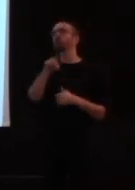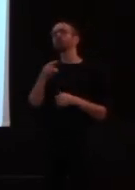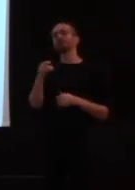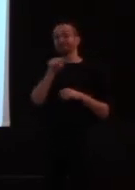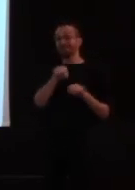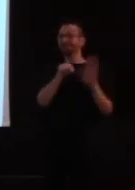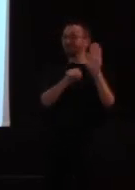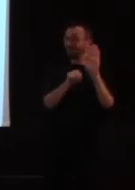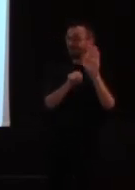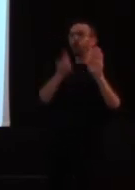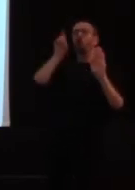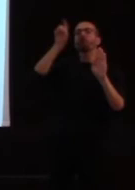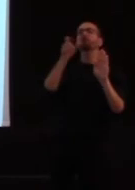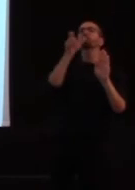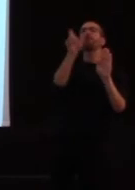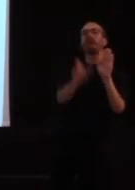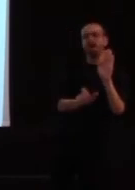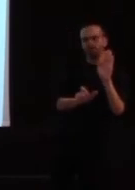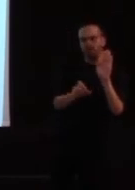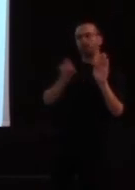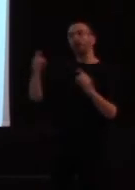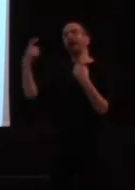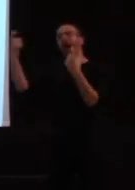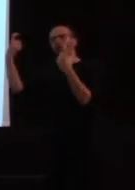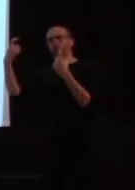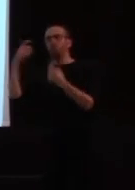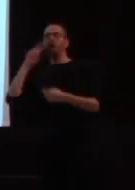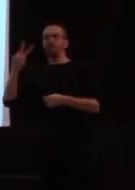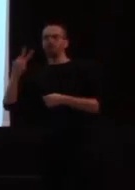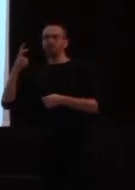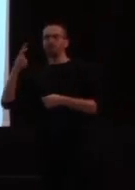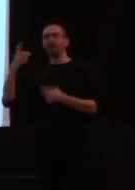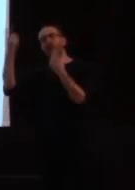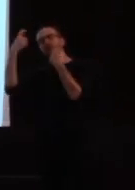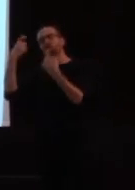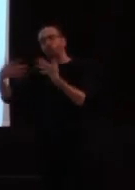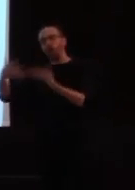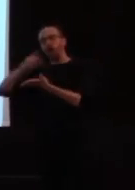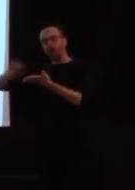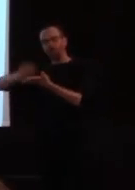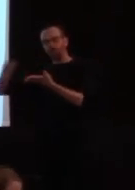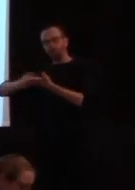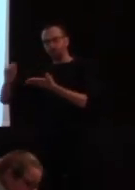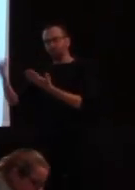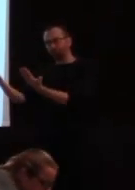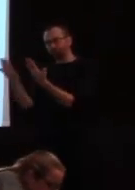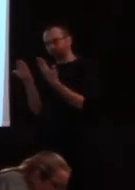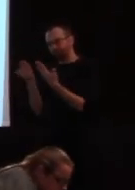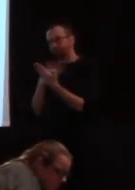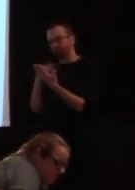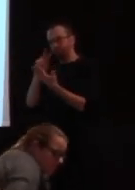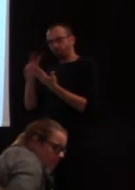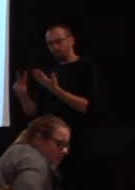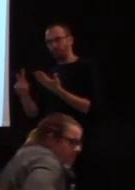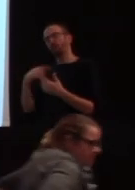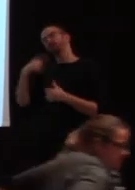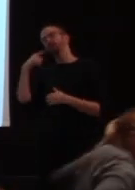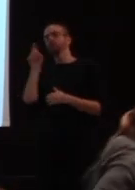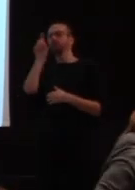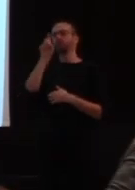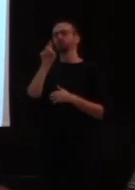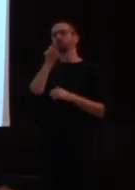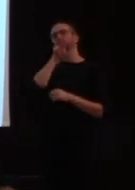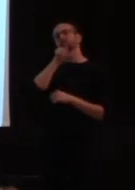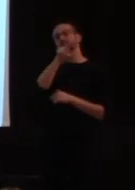¿qué han entendido los alumnos? Pedimos los apuntes que habían hecho los alumnos, ¿no?, para ver qué habían entendido de este